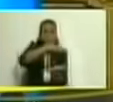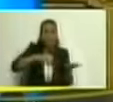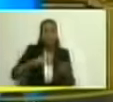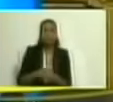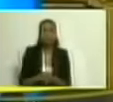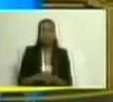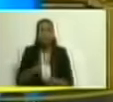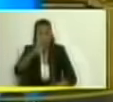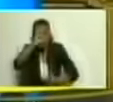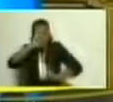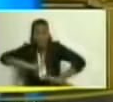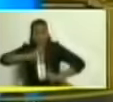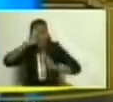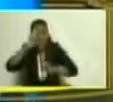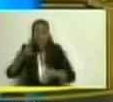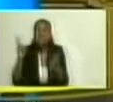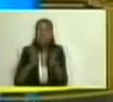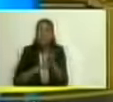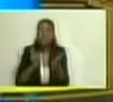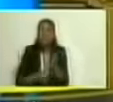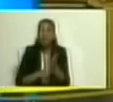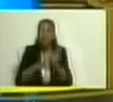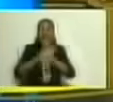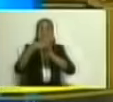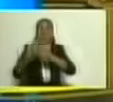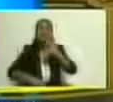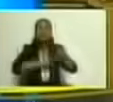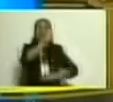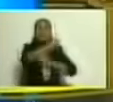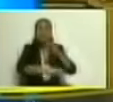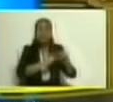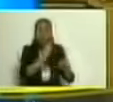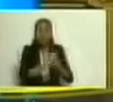donde se respete verdaderamente el derecho internacional.